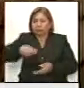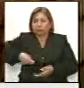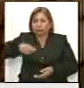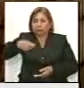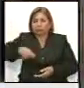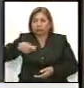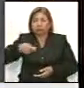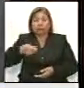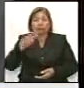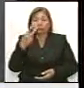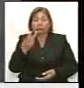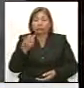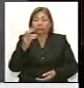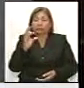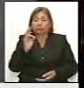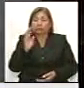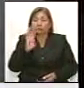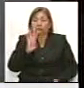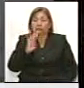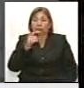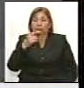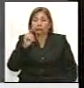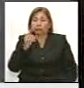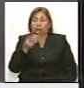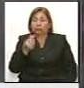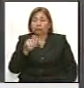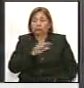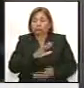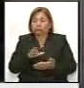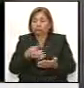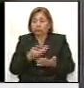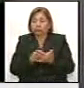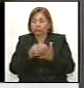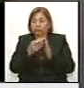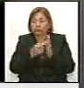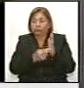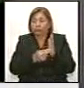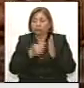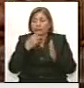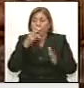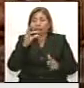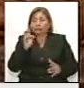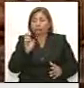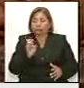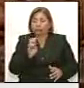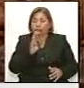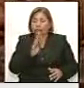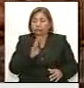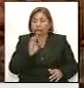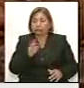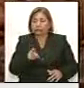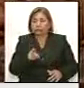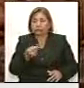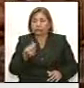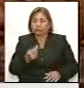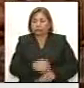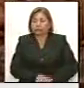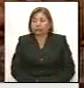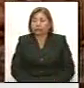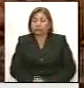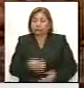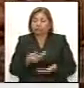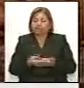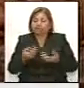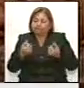Cusco 274 millones del monto total proyectado, que es de 774 millones de soles. Este es